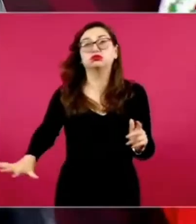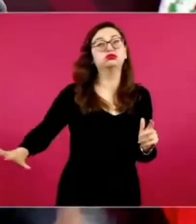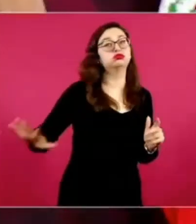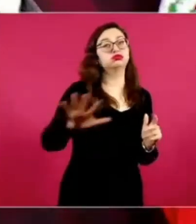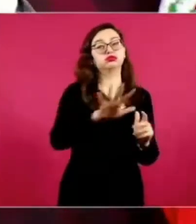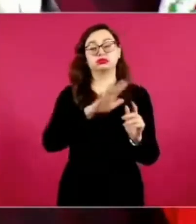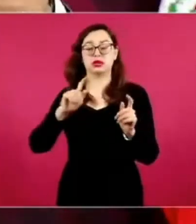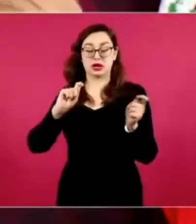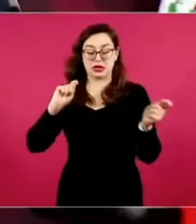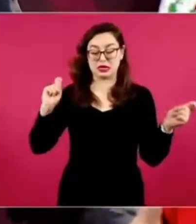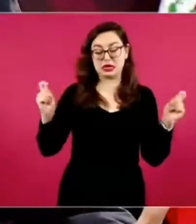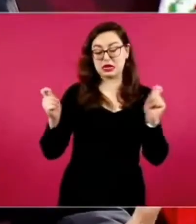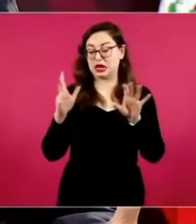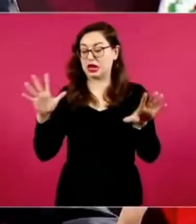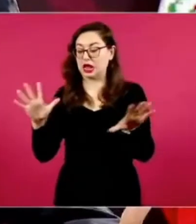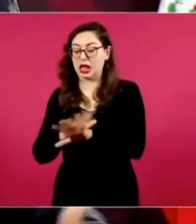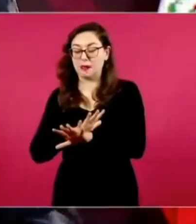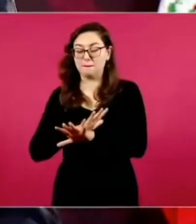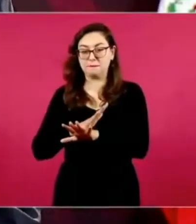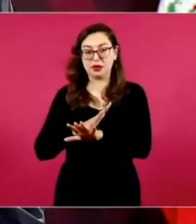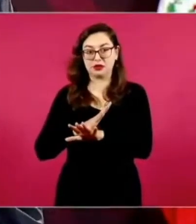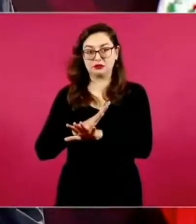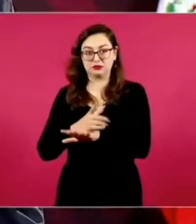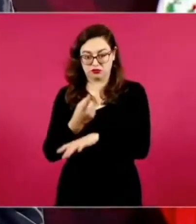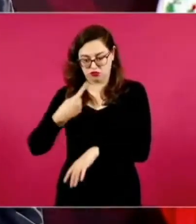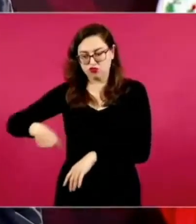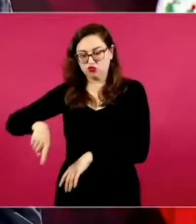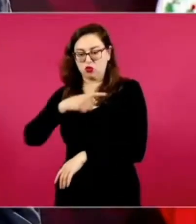y quienes no creían